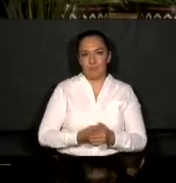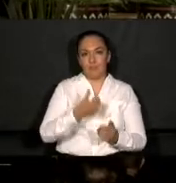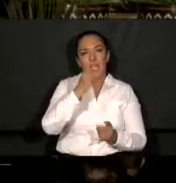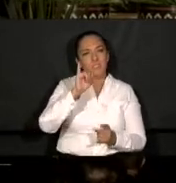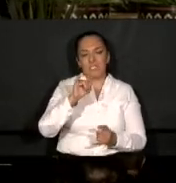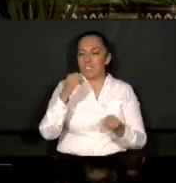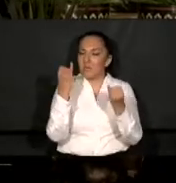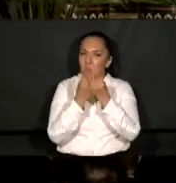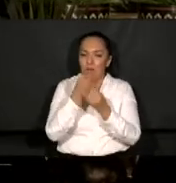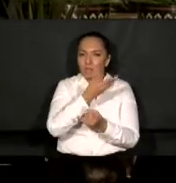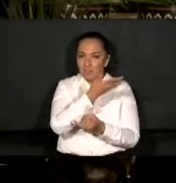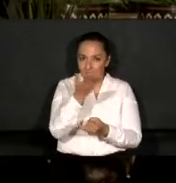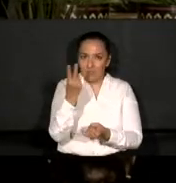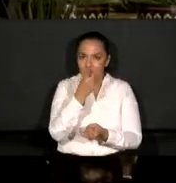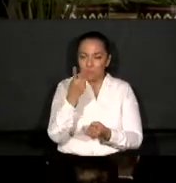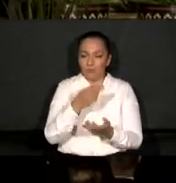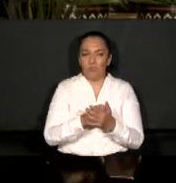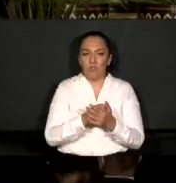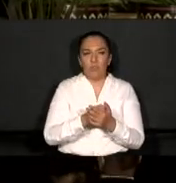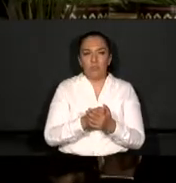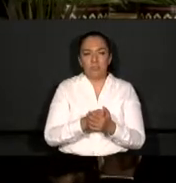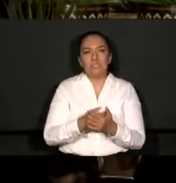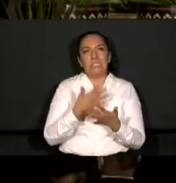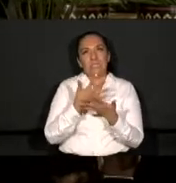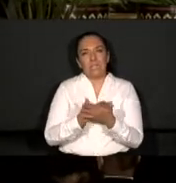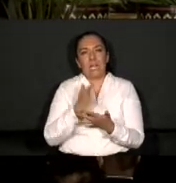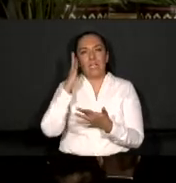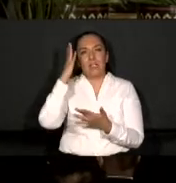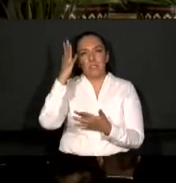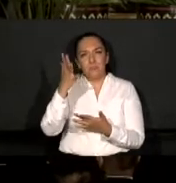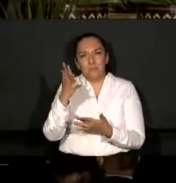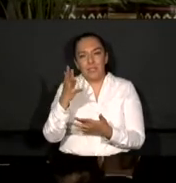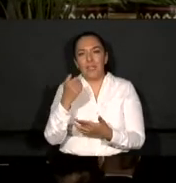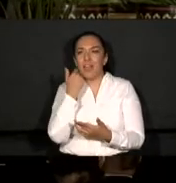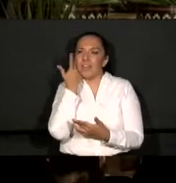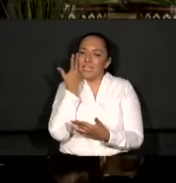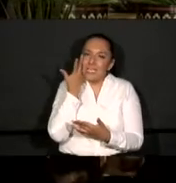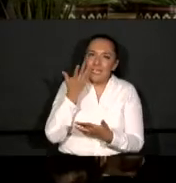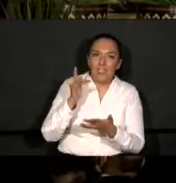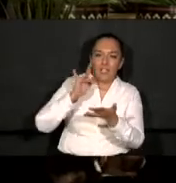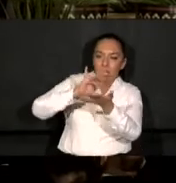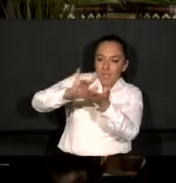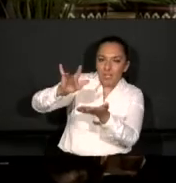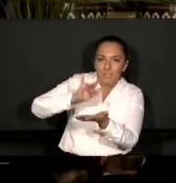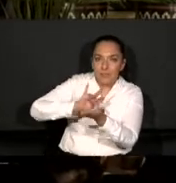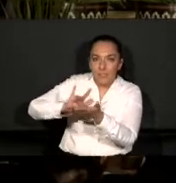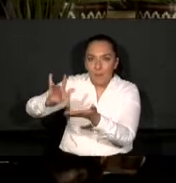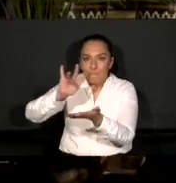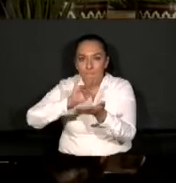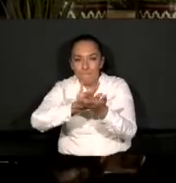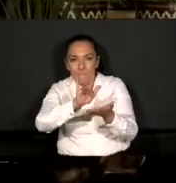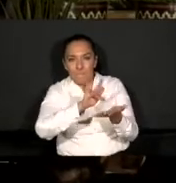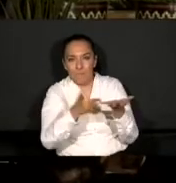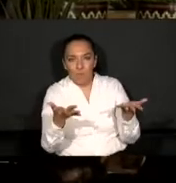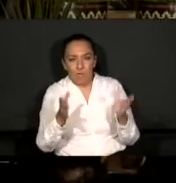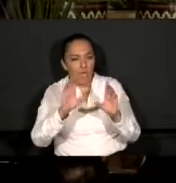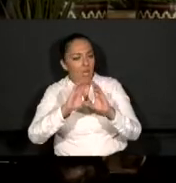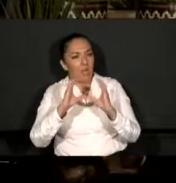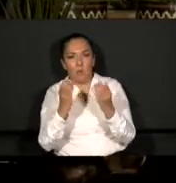Martín, siguen caminando con la ilusión palpitante de encontrar una mano amiga en su gobierno o en la